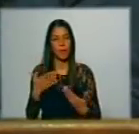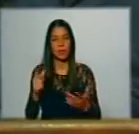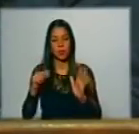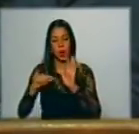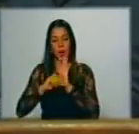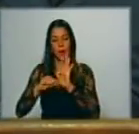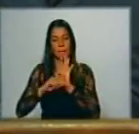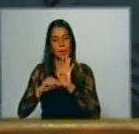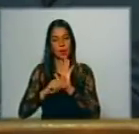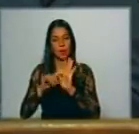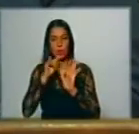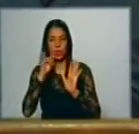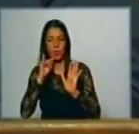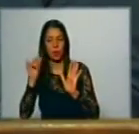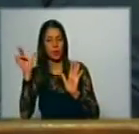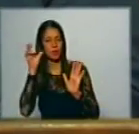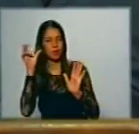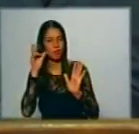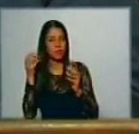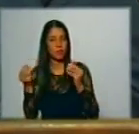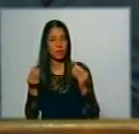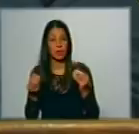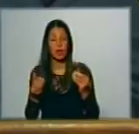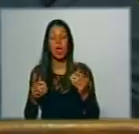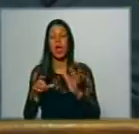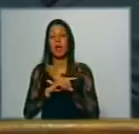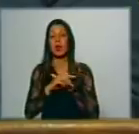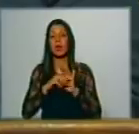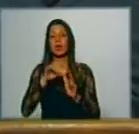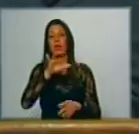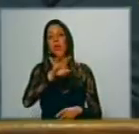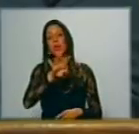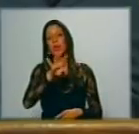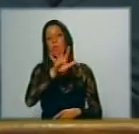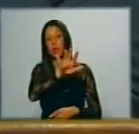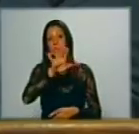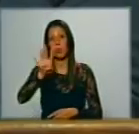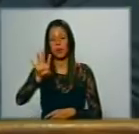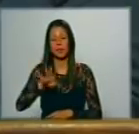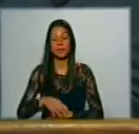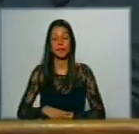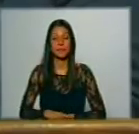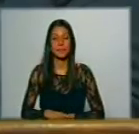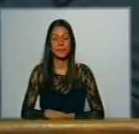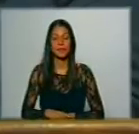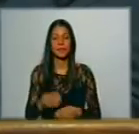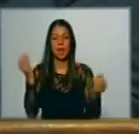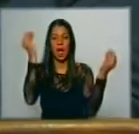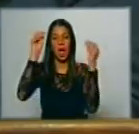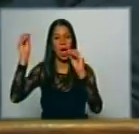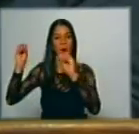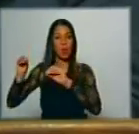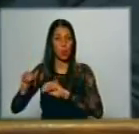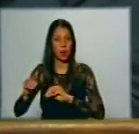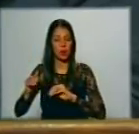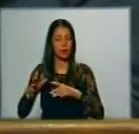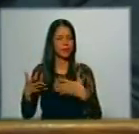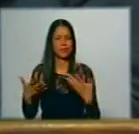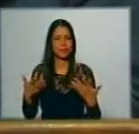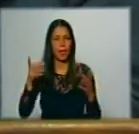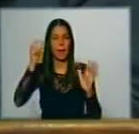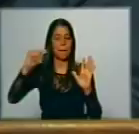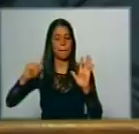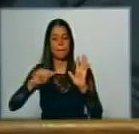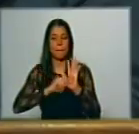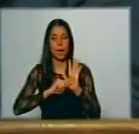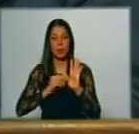de bienes y servicios. Artículo 54. Para los acuerdos y la fijación de los